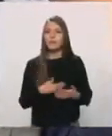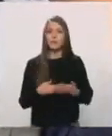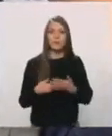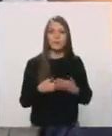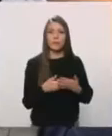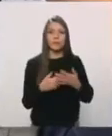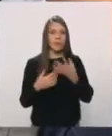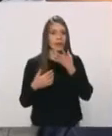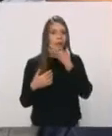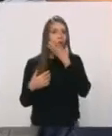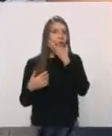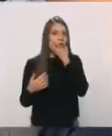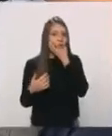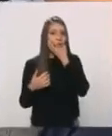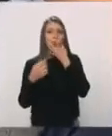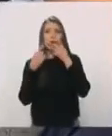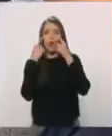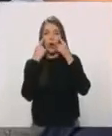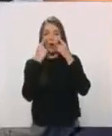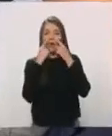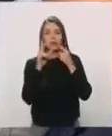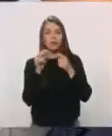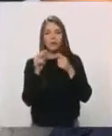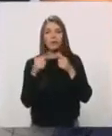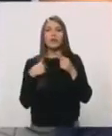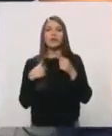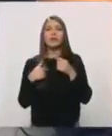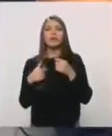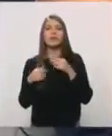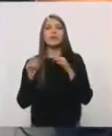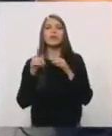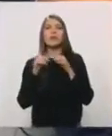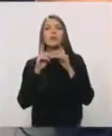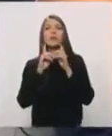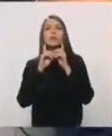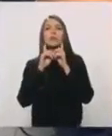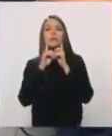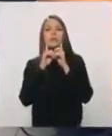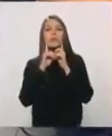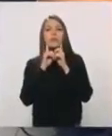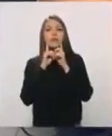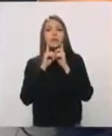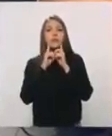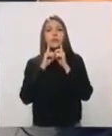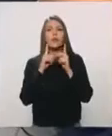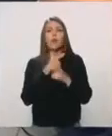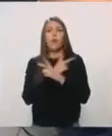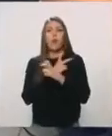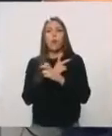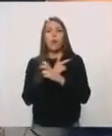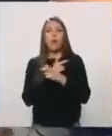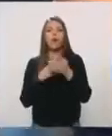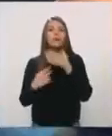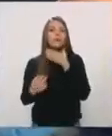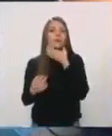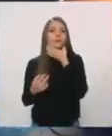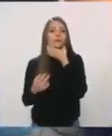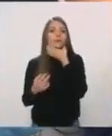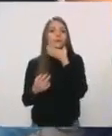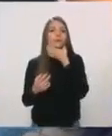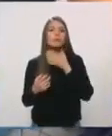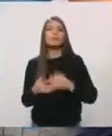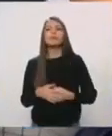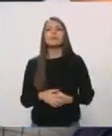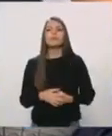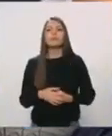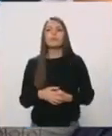voy a picarle a los ojos, o voy a agarrarle la boca. Ok. Yo voy a agarrar de donde están sus mejillas y donde yo siento los huesitos. Y yo puedo colocarme así justo como